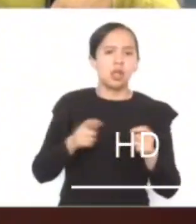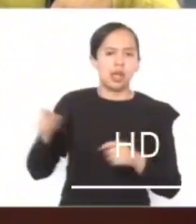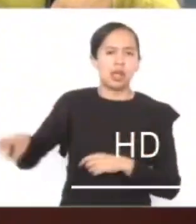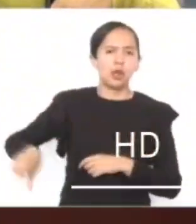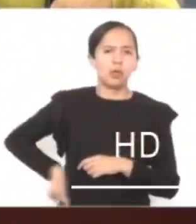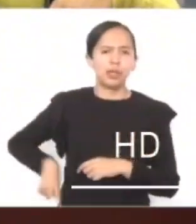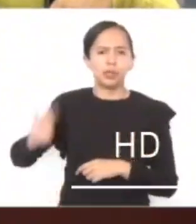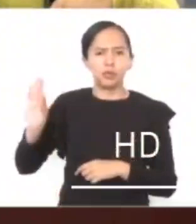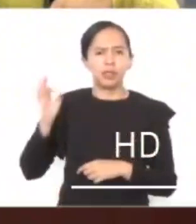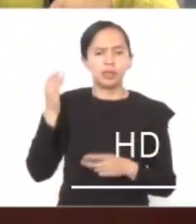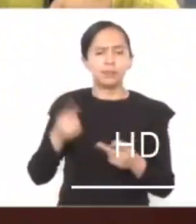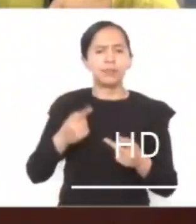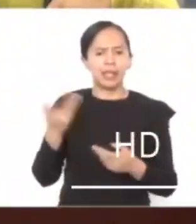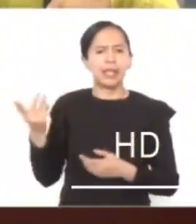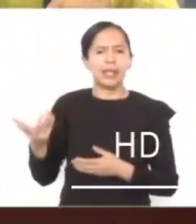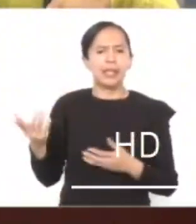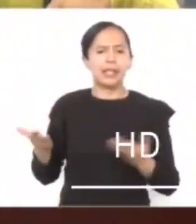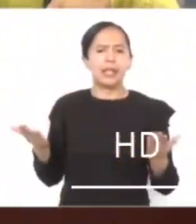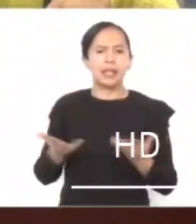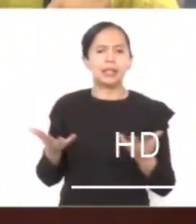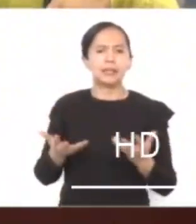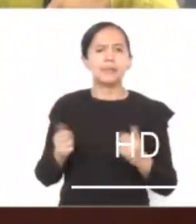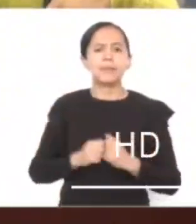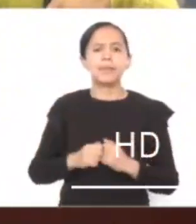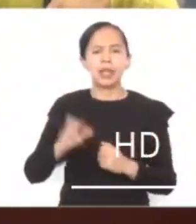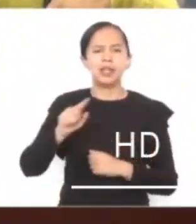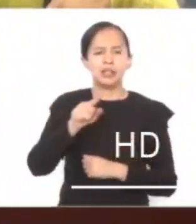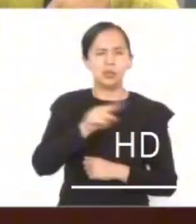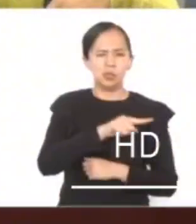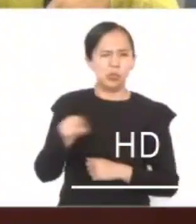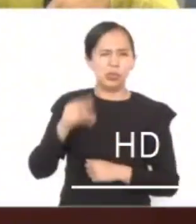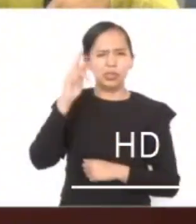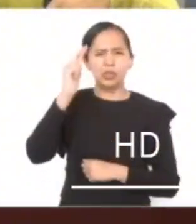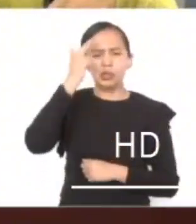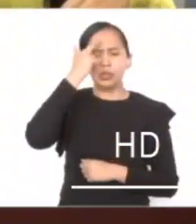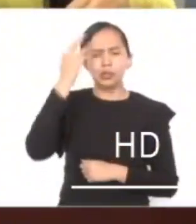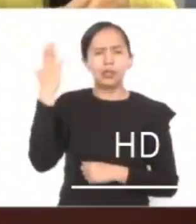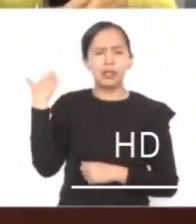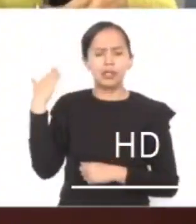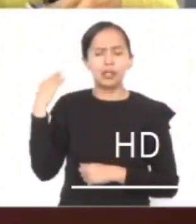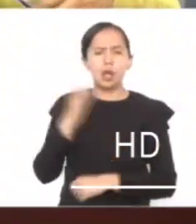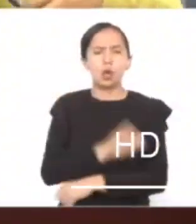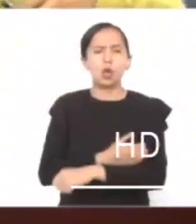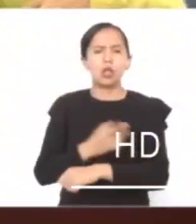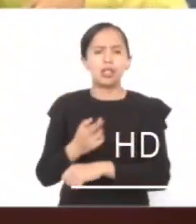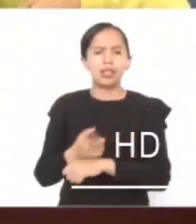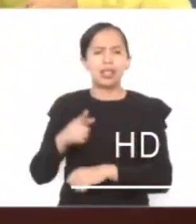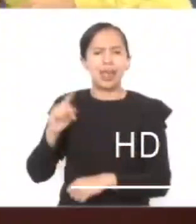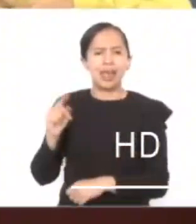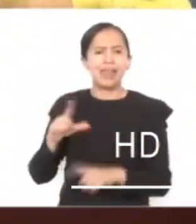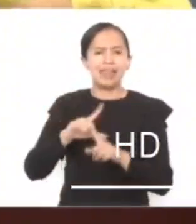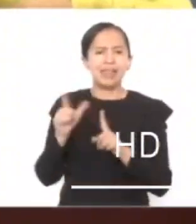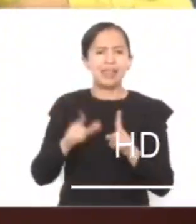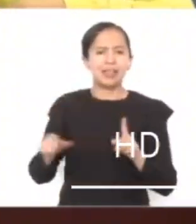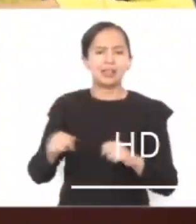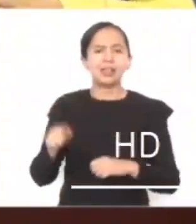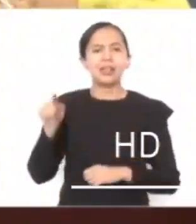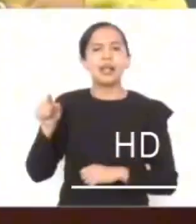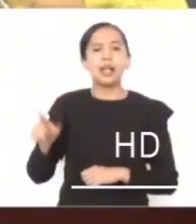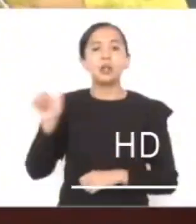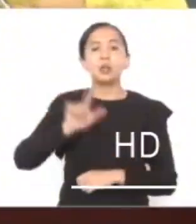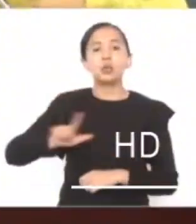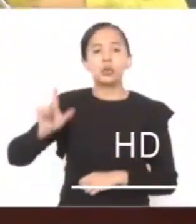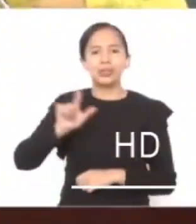Gobierno Federal. De hecho, si recuerdan si recuerdan lo que comentó la Coordinadora Nacional, la licitación se anunció el lunes de esta